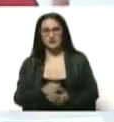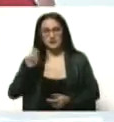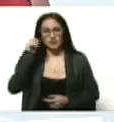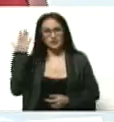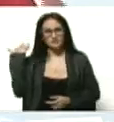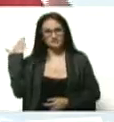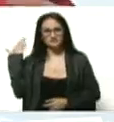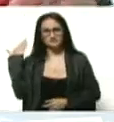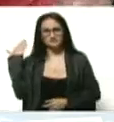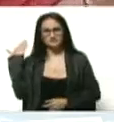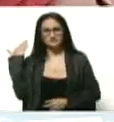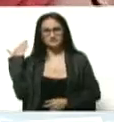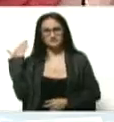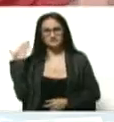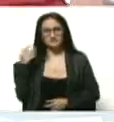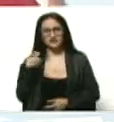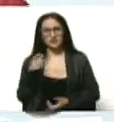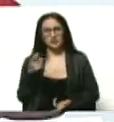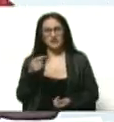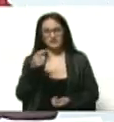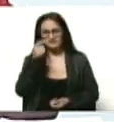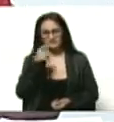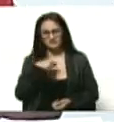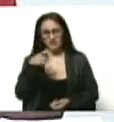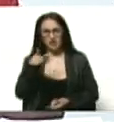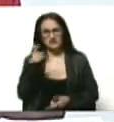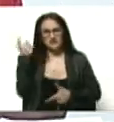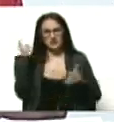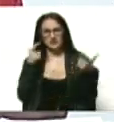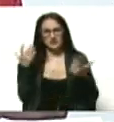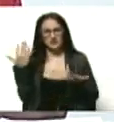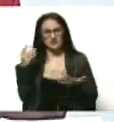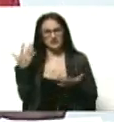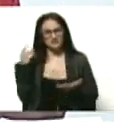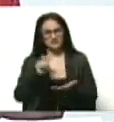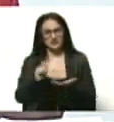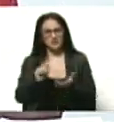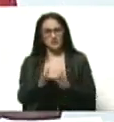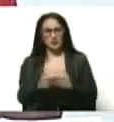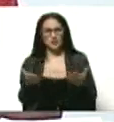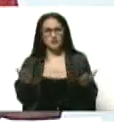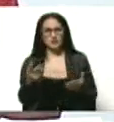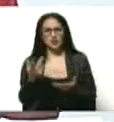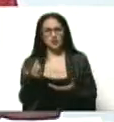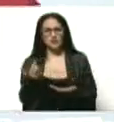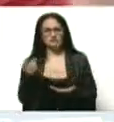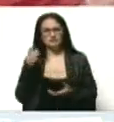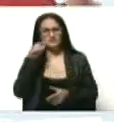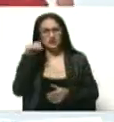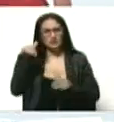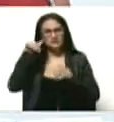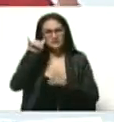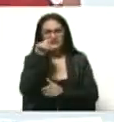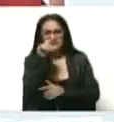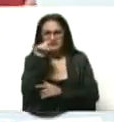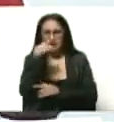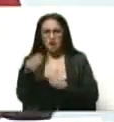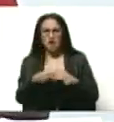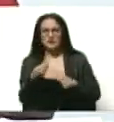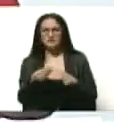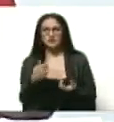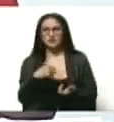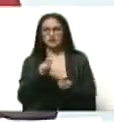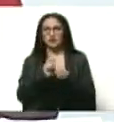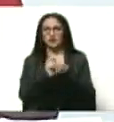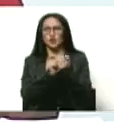que nos llamaron la peste chavista, llamaron un día, un tipo escribió un libro, no sé qué fue, un documental, y uno que dijo que nosotros nos estamos